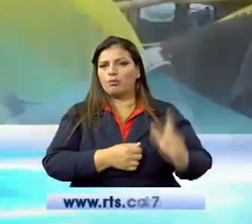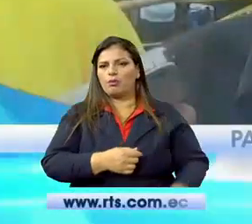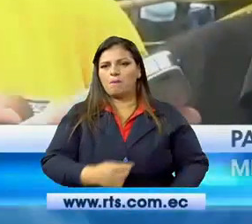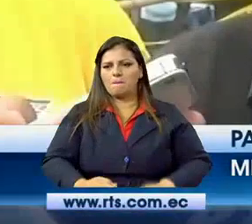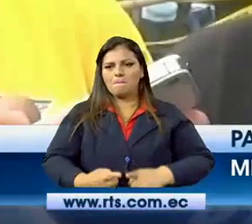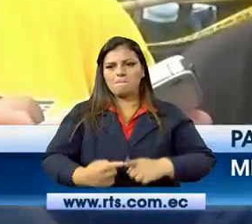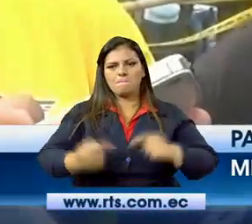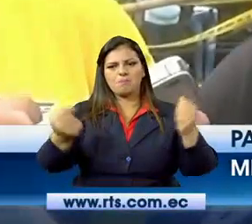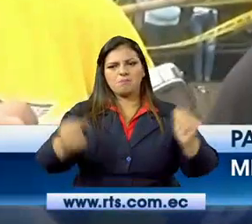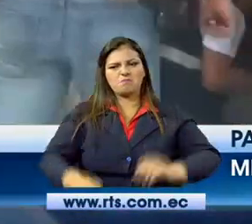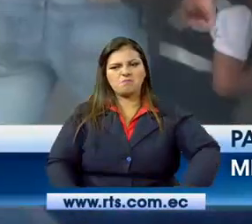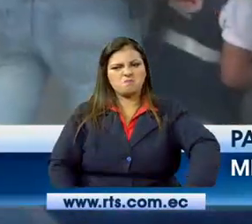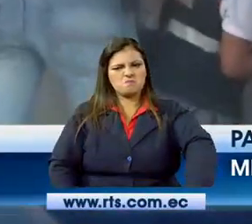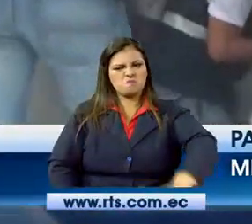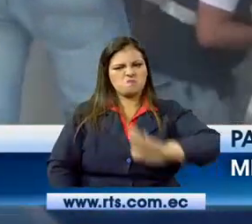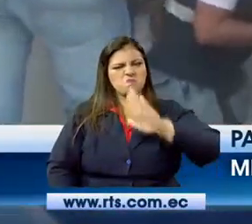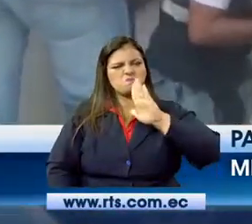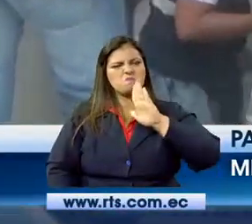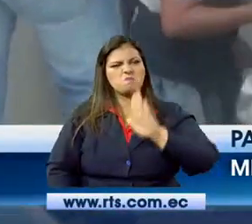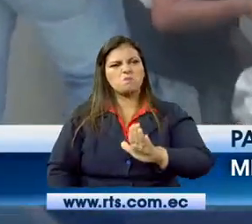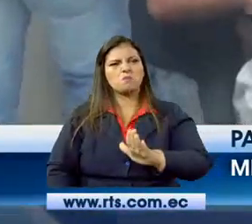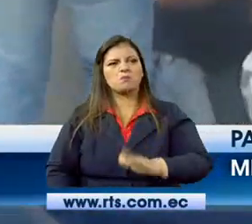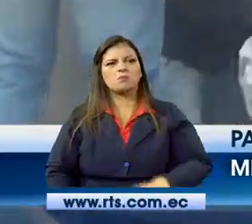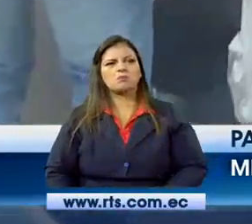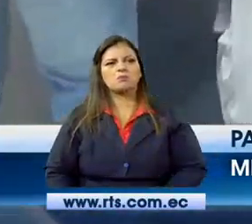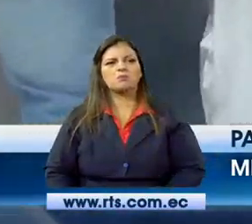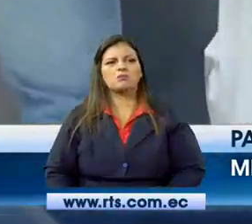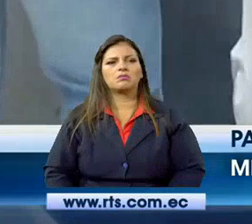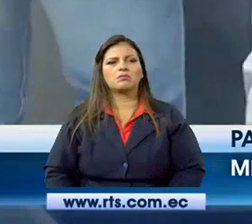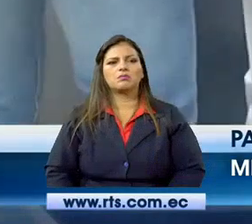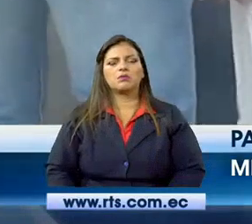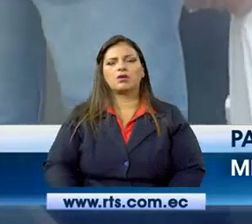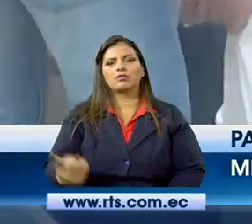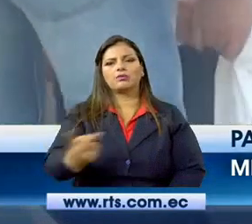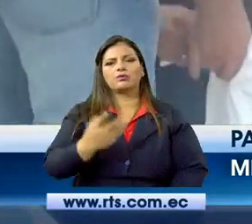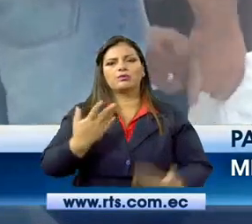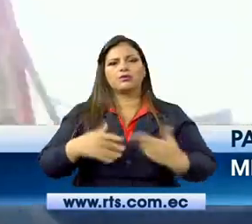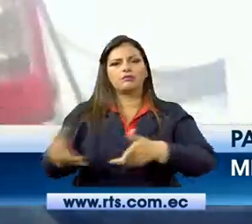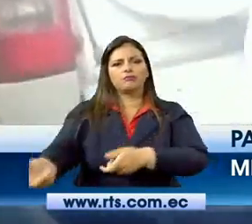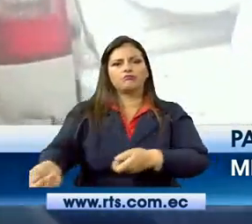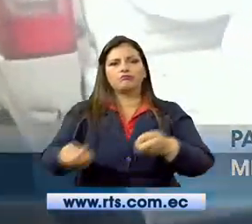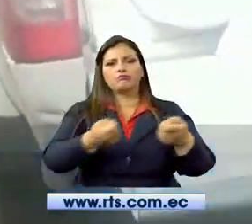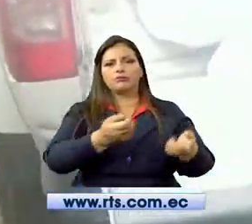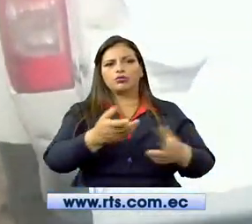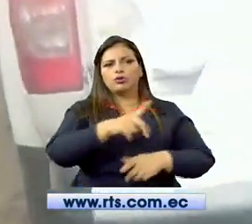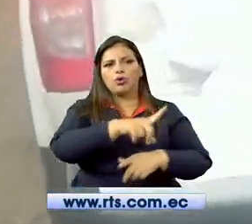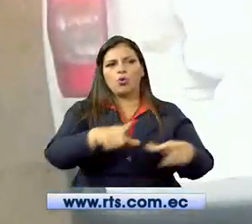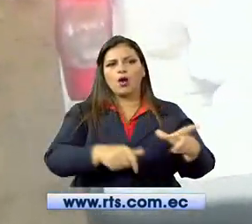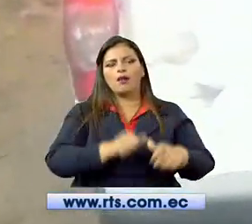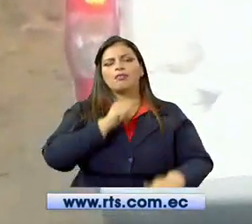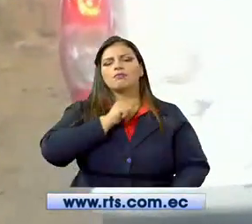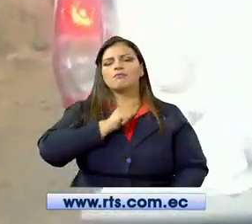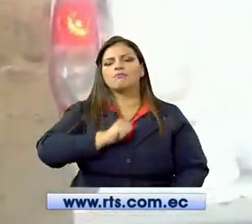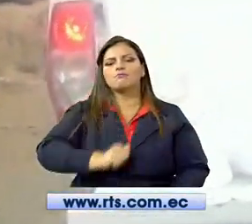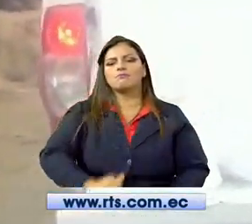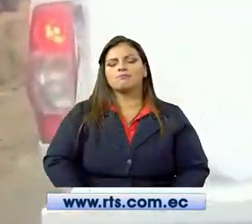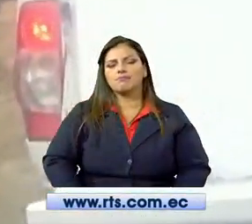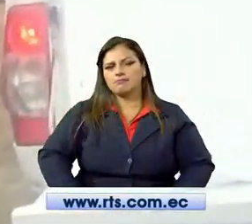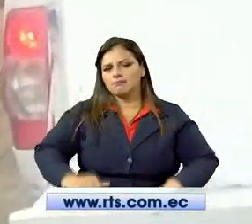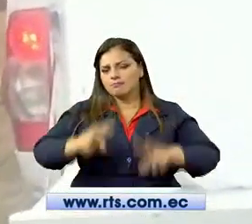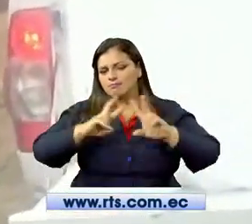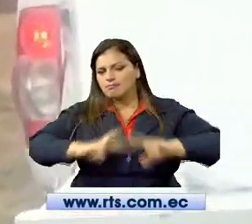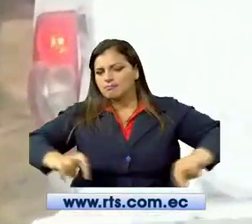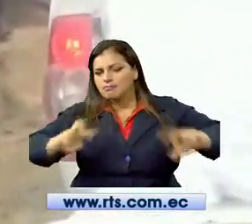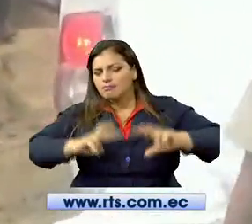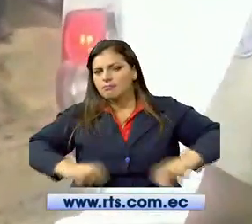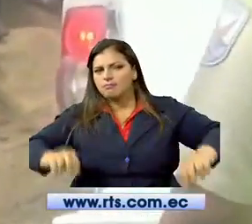terreno? No, nada de eso. Los cuerpos fueron trasladados hasta el centro forense para la autopsia de rigor. Con cámaras, Eduardo García, desde 24 de mayo,